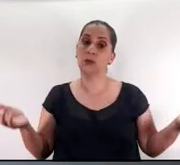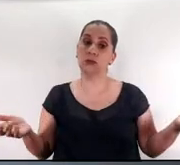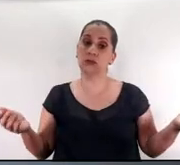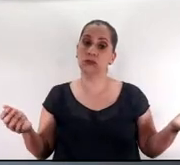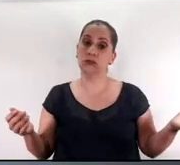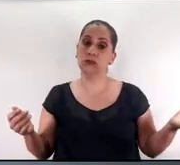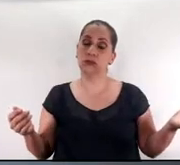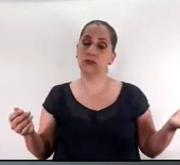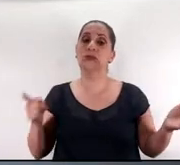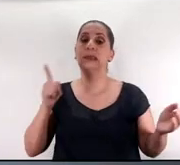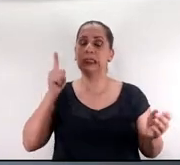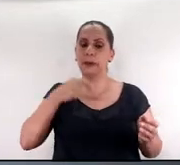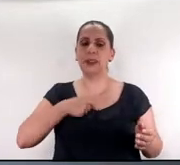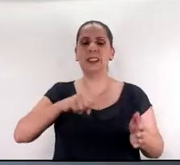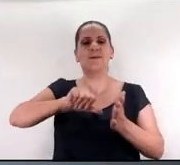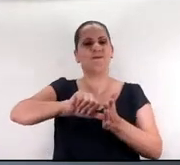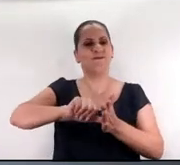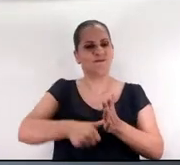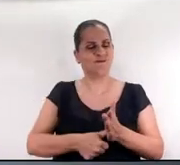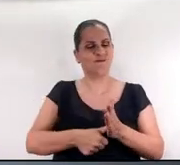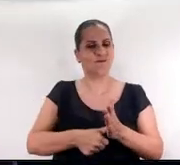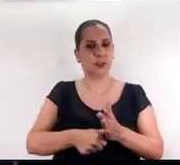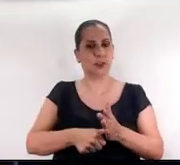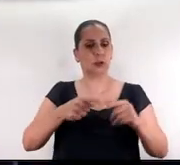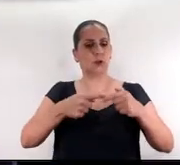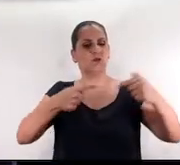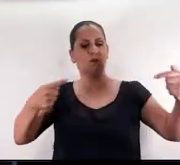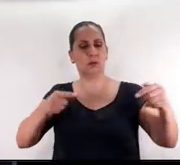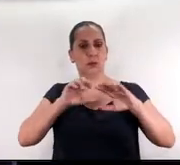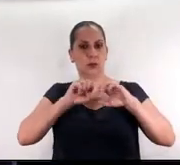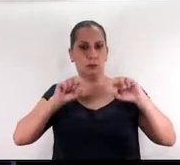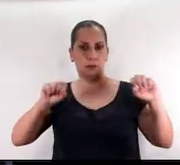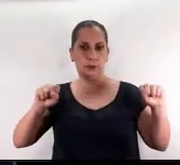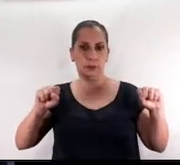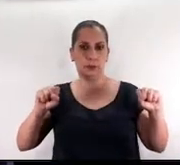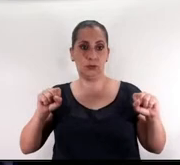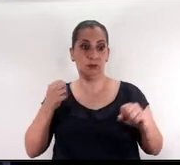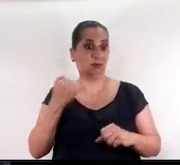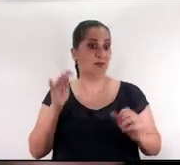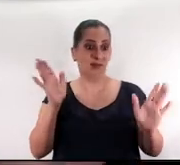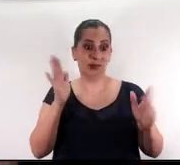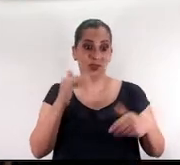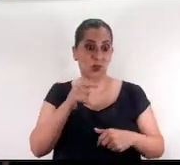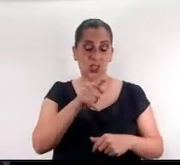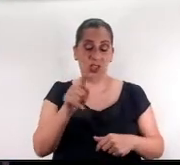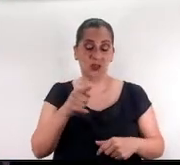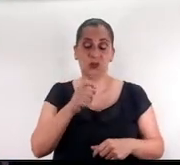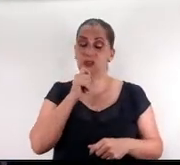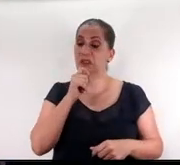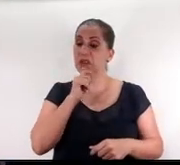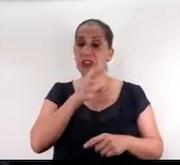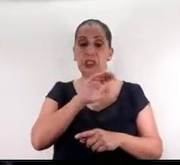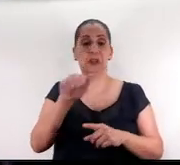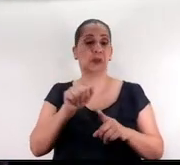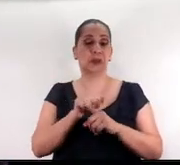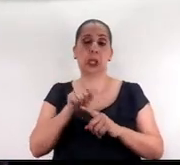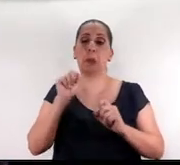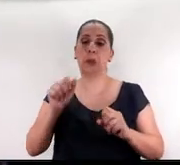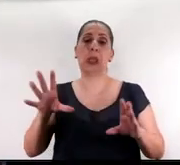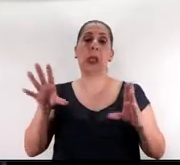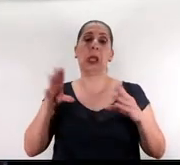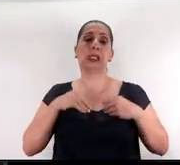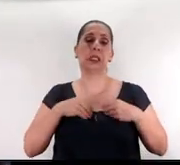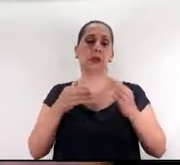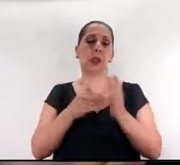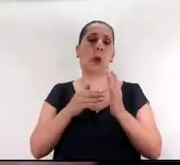Ser enfático contra la corrupción. Sin eso, difícilmente la sociedad va a aceptar que se reanude o que se pueda